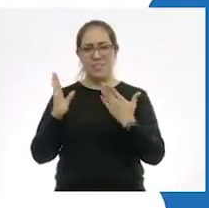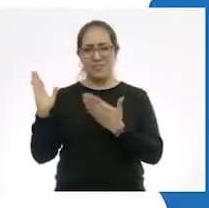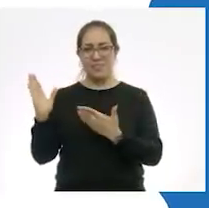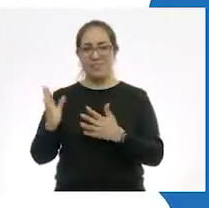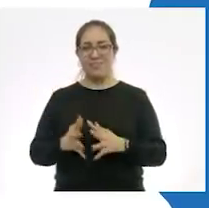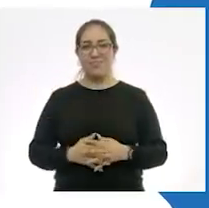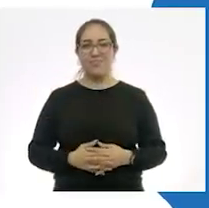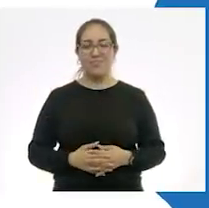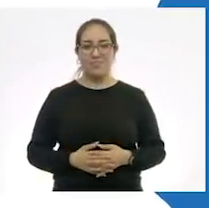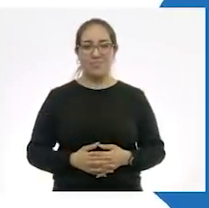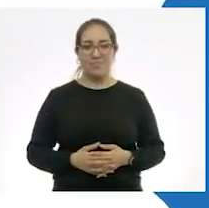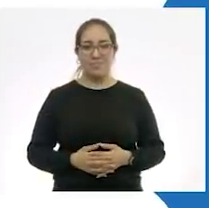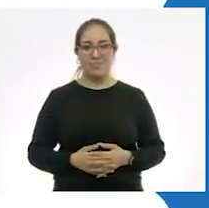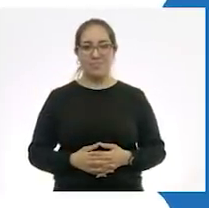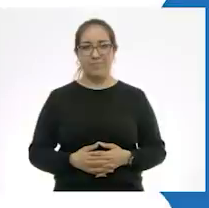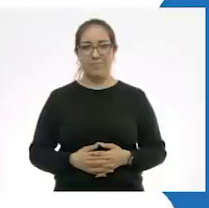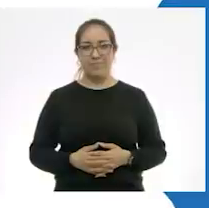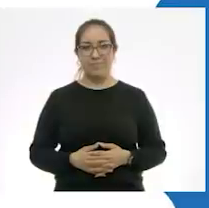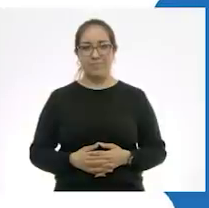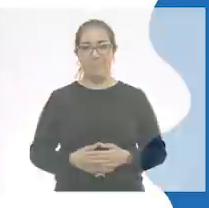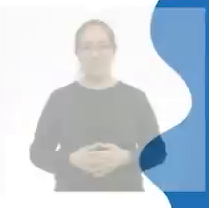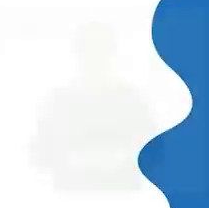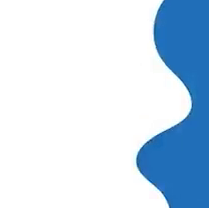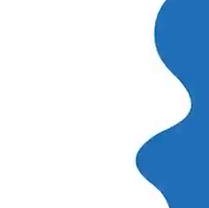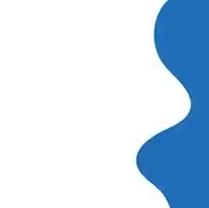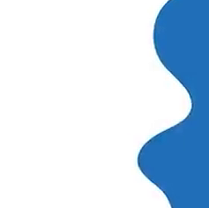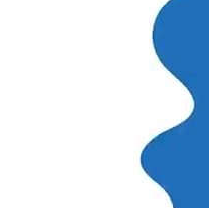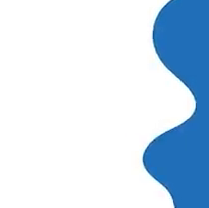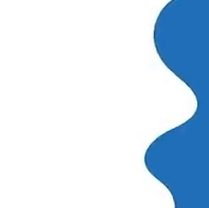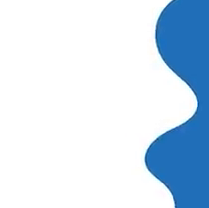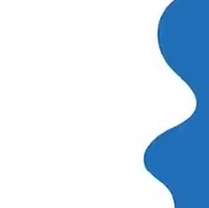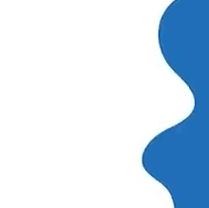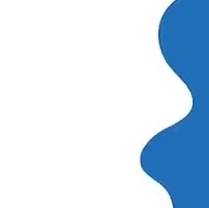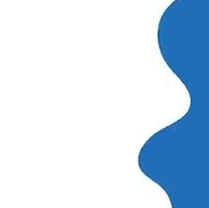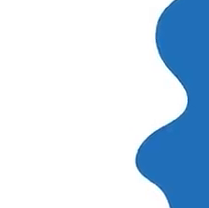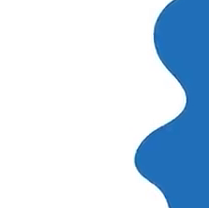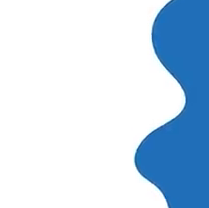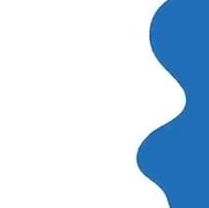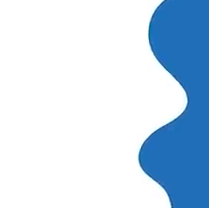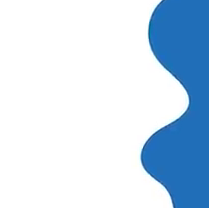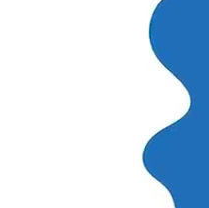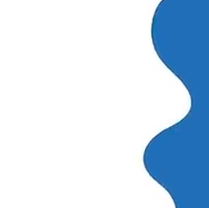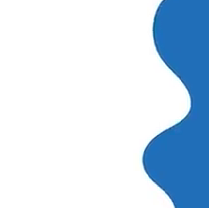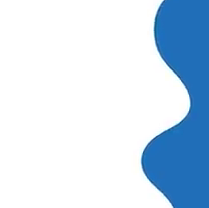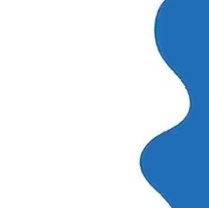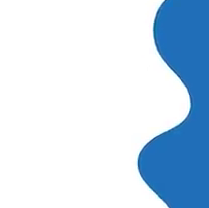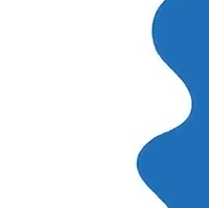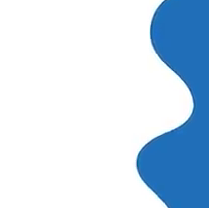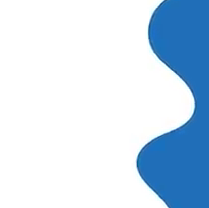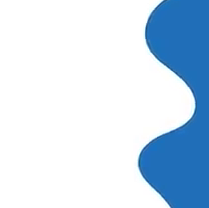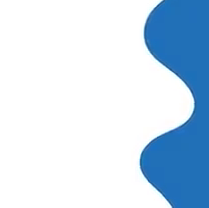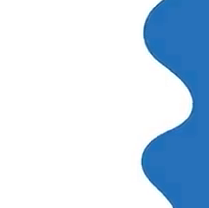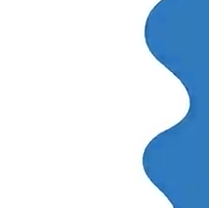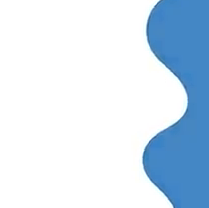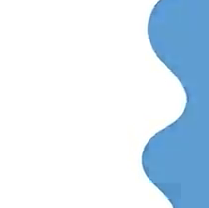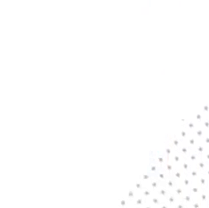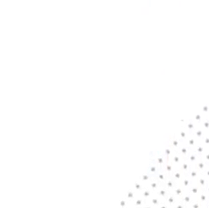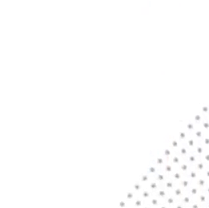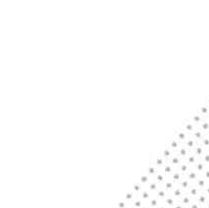liga: aprendeencasa.sep.gob.mx.